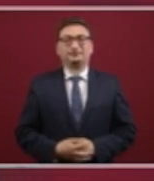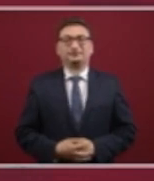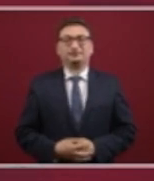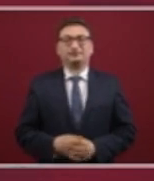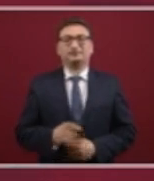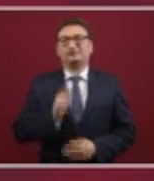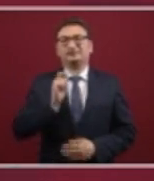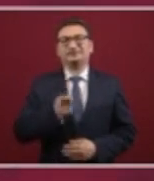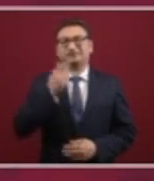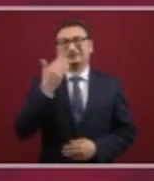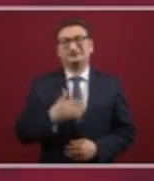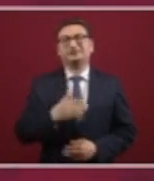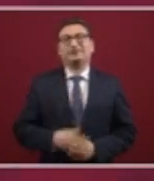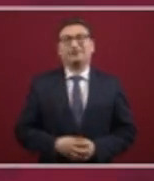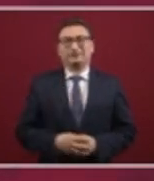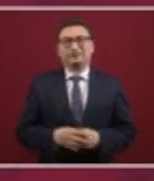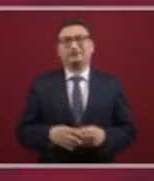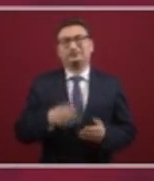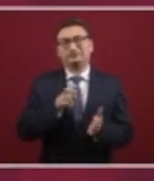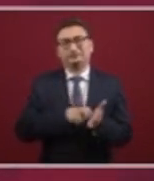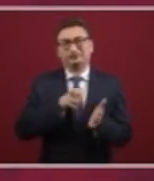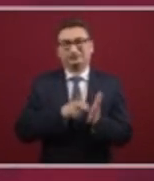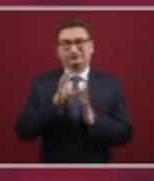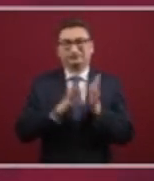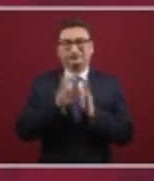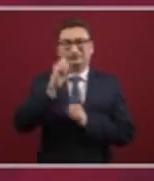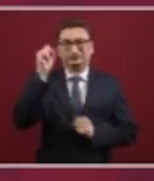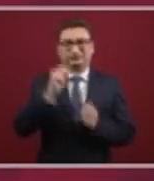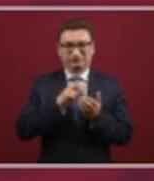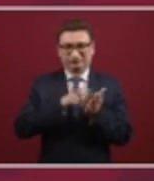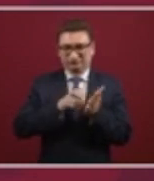incluyó la reforma constitucional